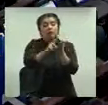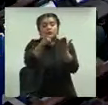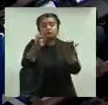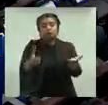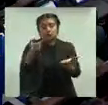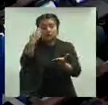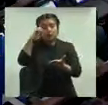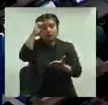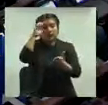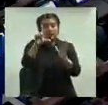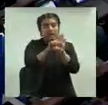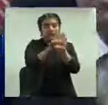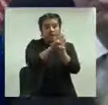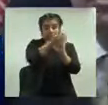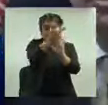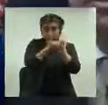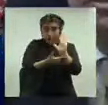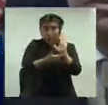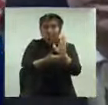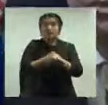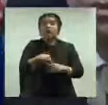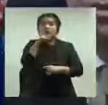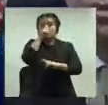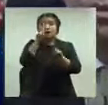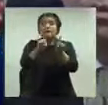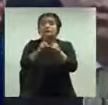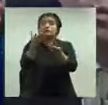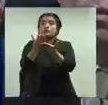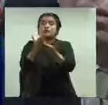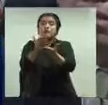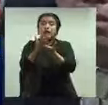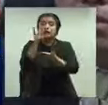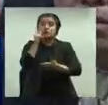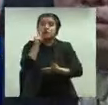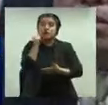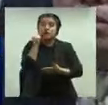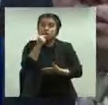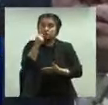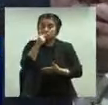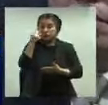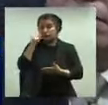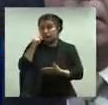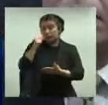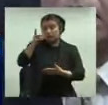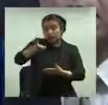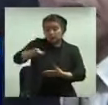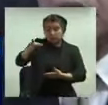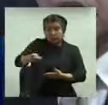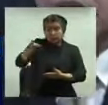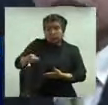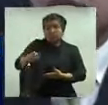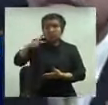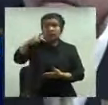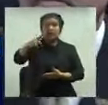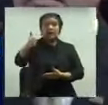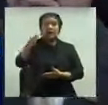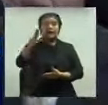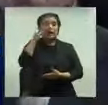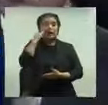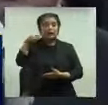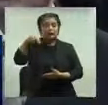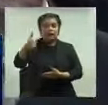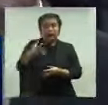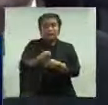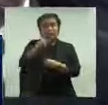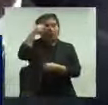legales pertinentes. Les solicito a los señores diputados Karina Paz y